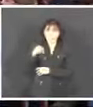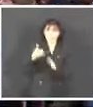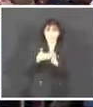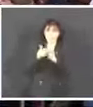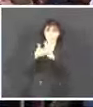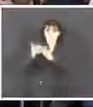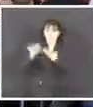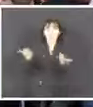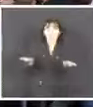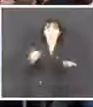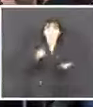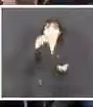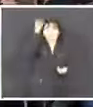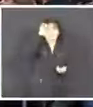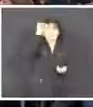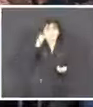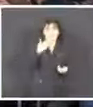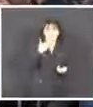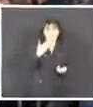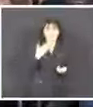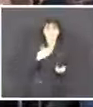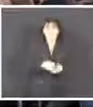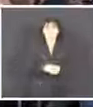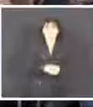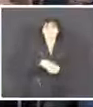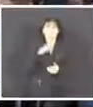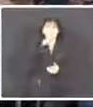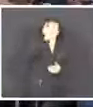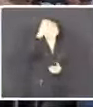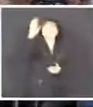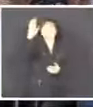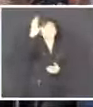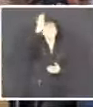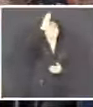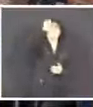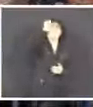¿Les parece bien? ¿Quién está de acuerdo?